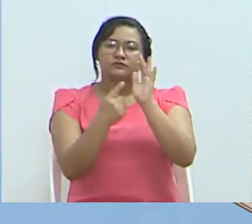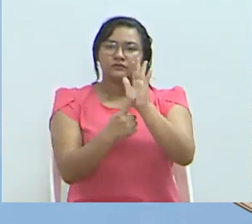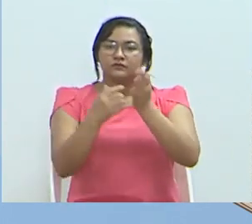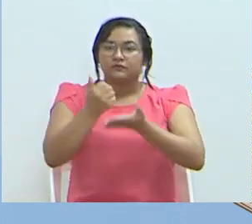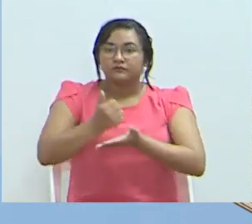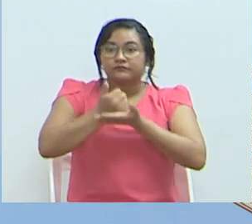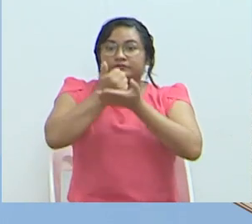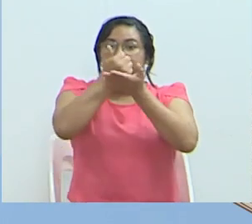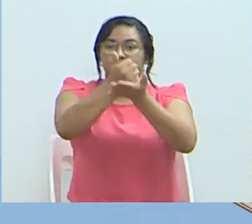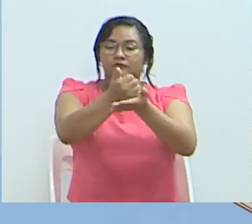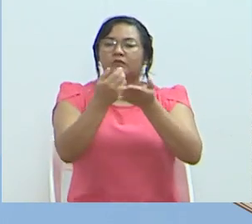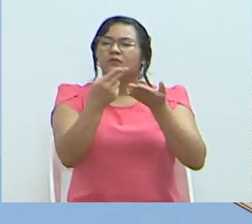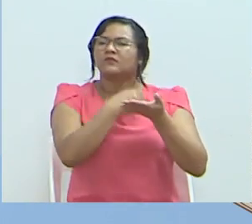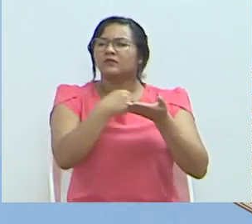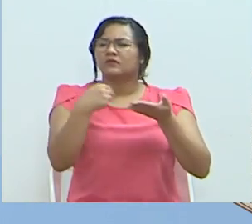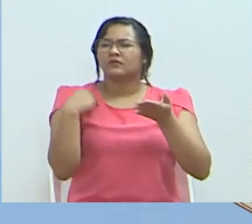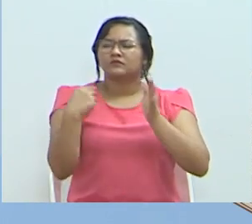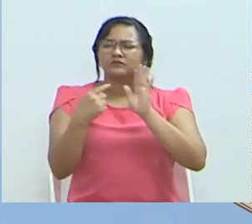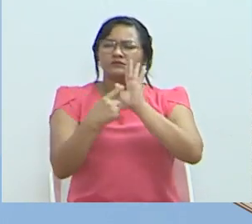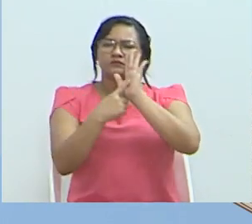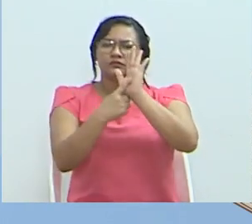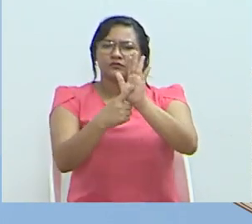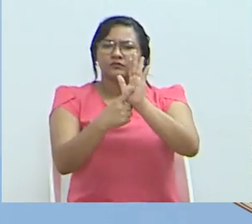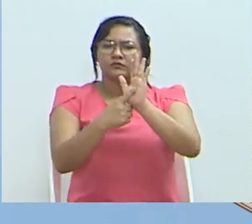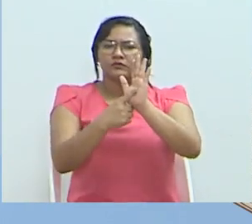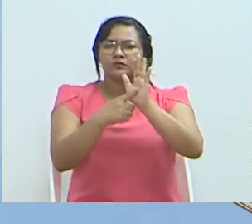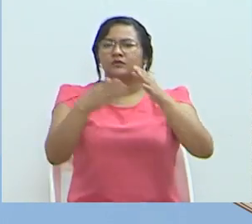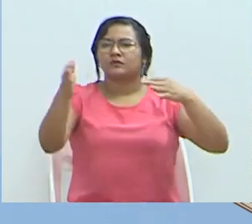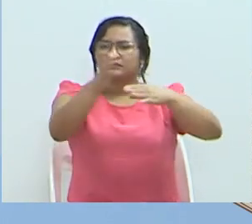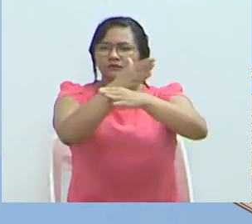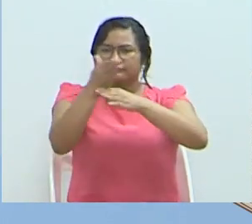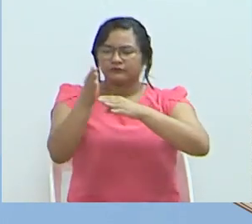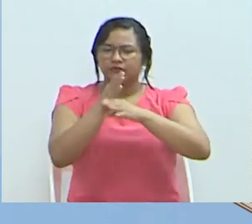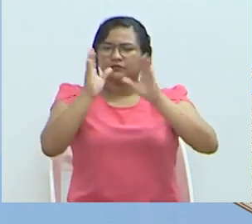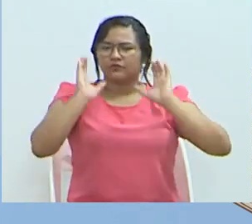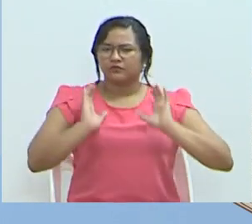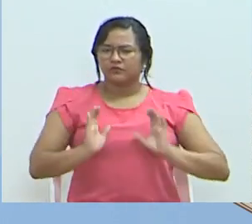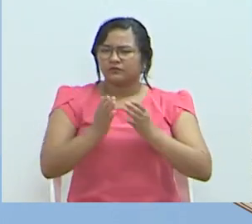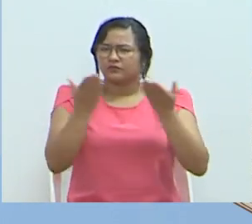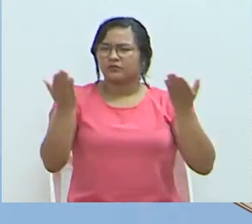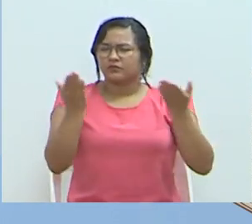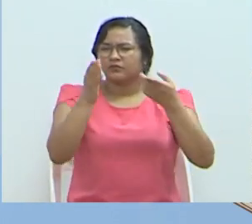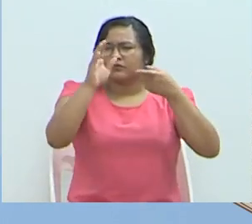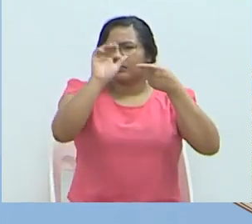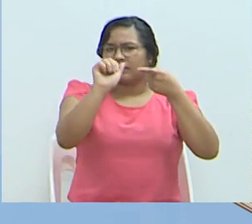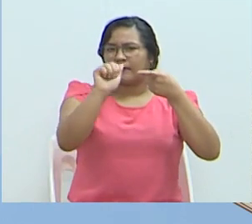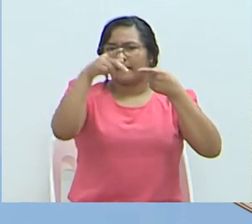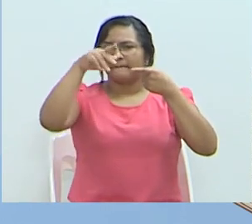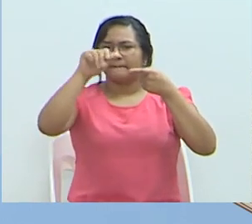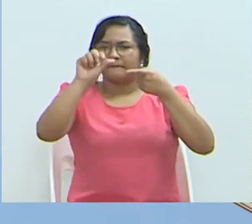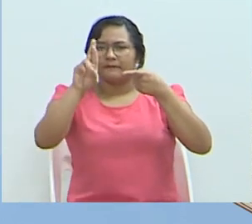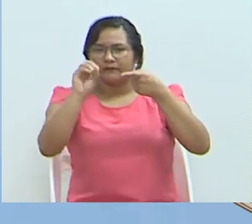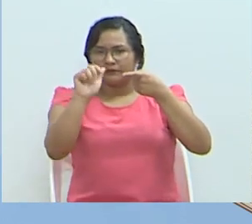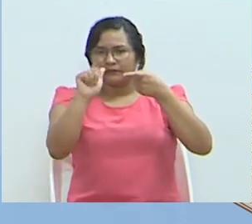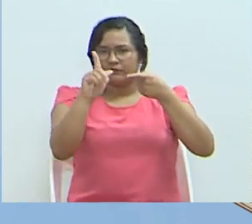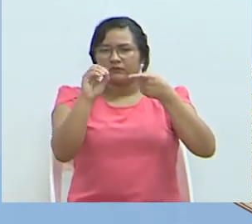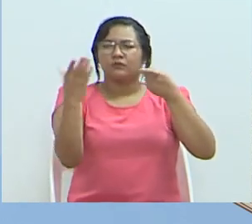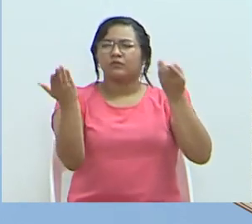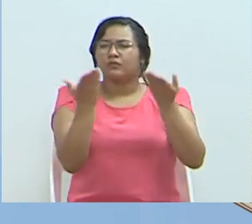y forman lo que llamamos como aparato y sistema, como por ejemplo el aparato digestivo y el sistema